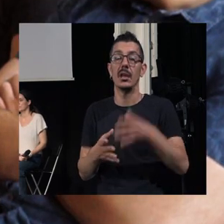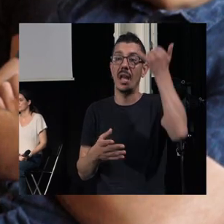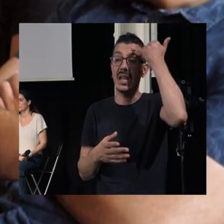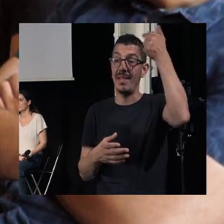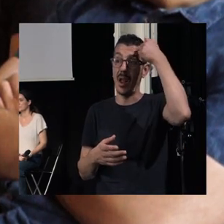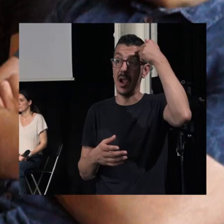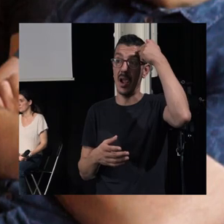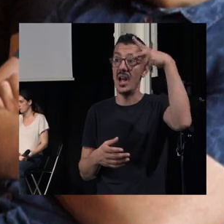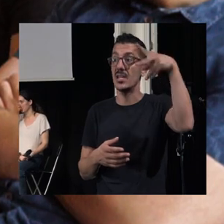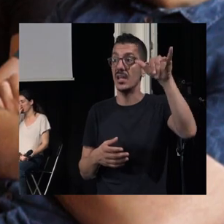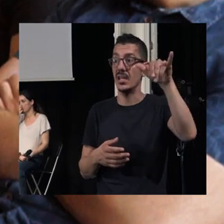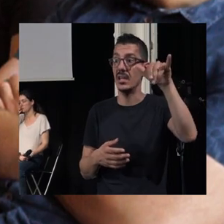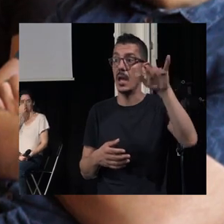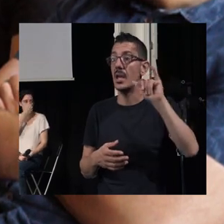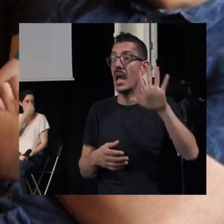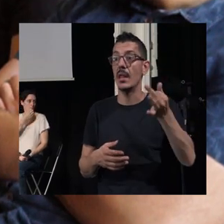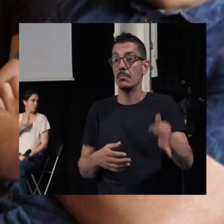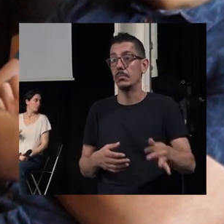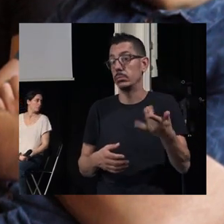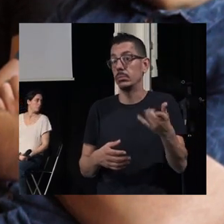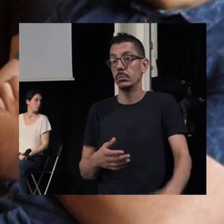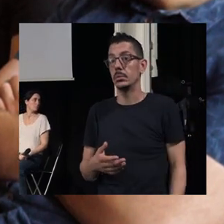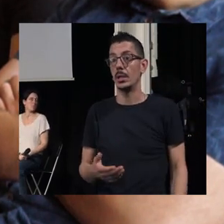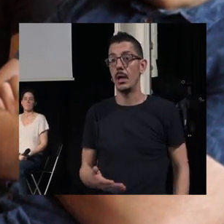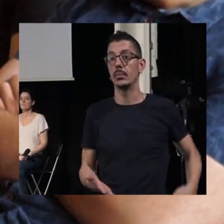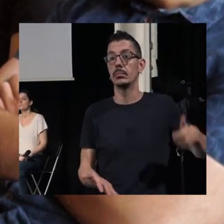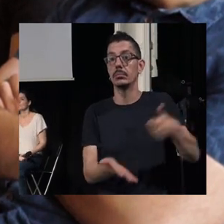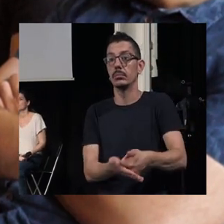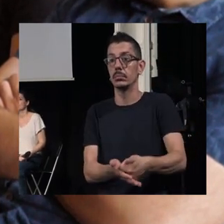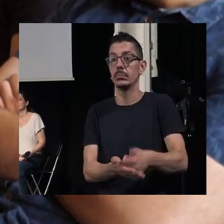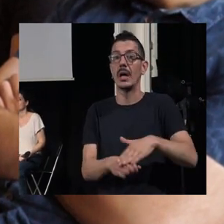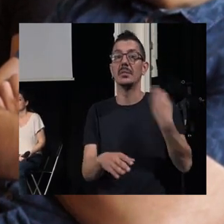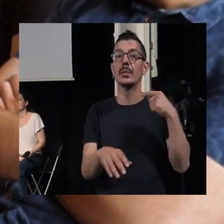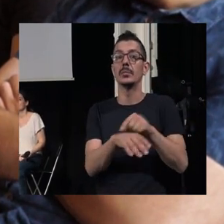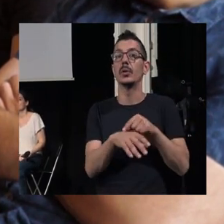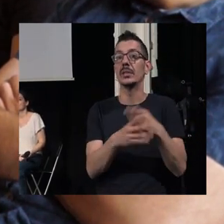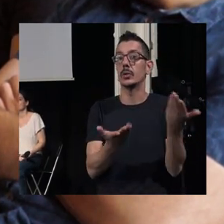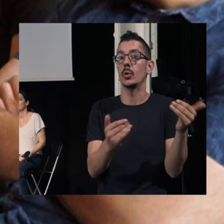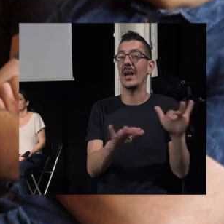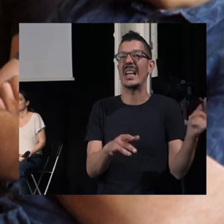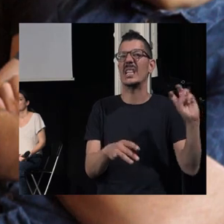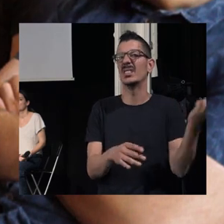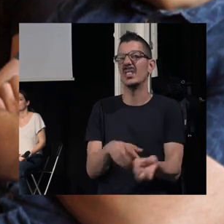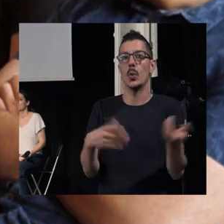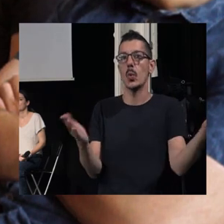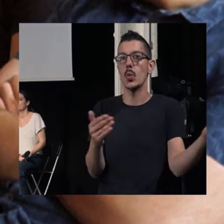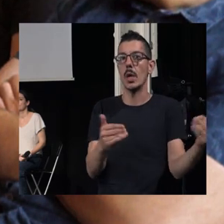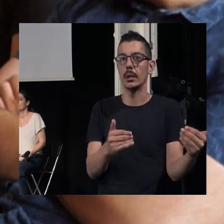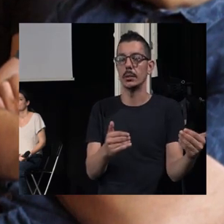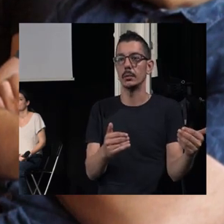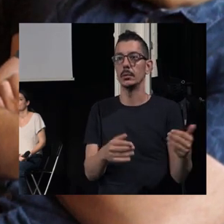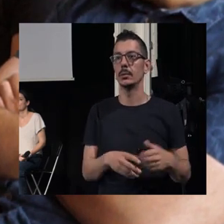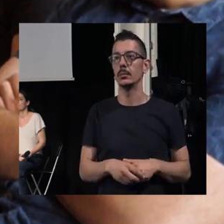invertir dinero para estas políticas. Realmente no hay recursos